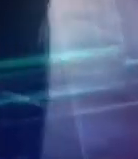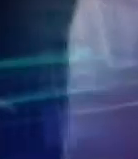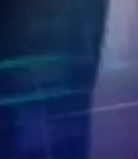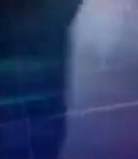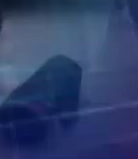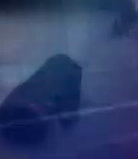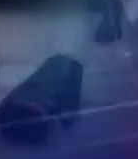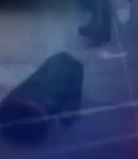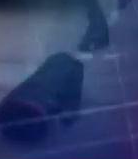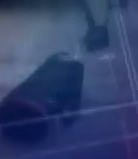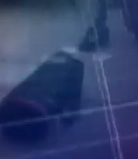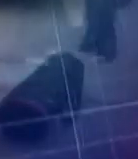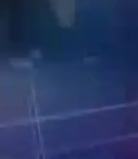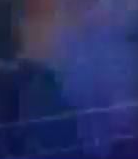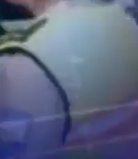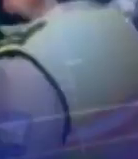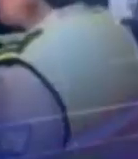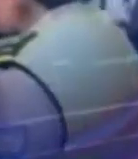no me diga la mesa.